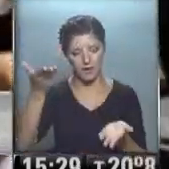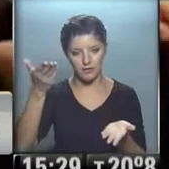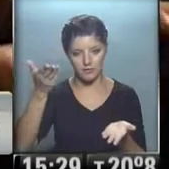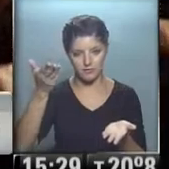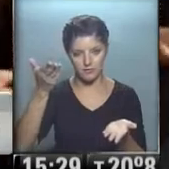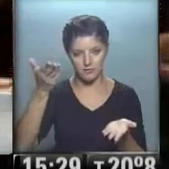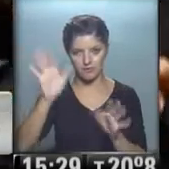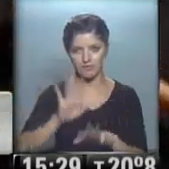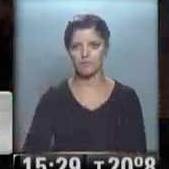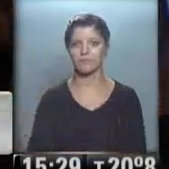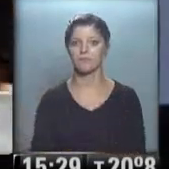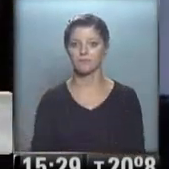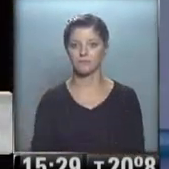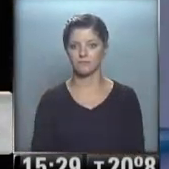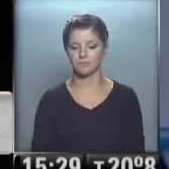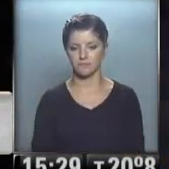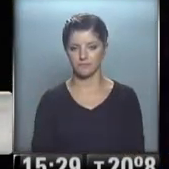el compañero,